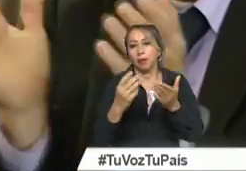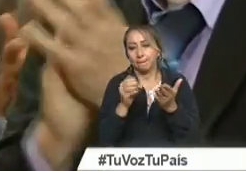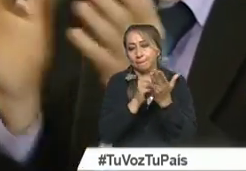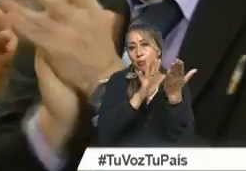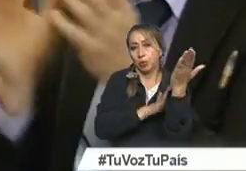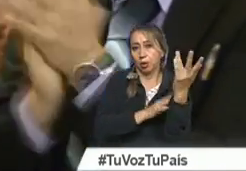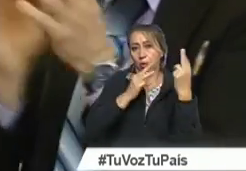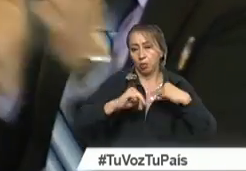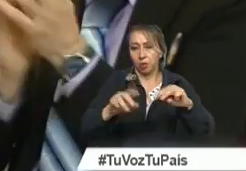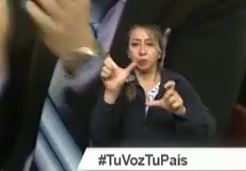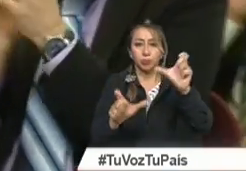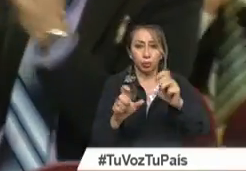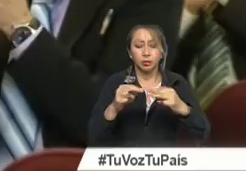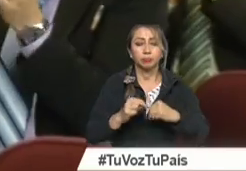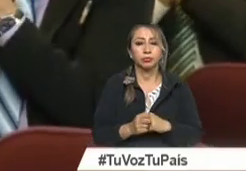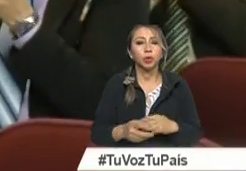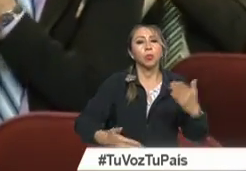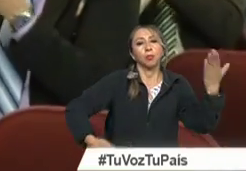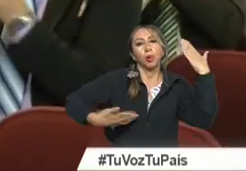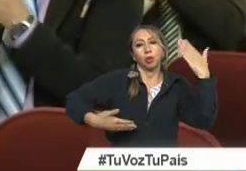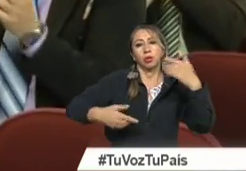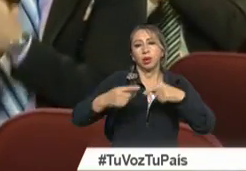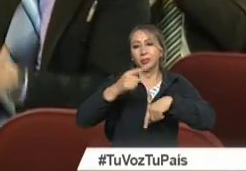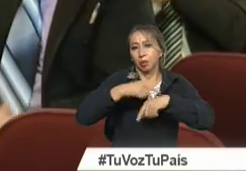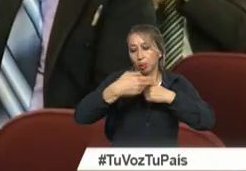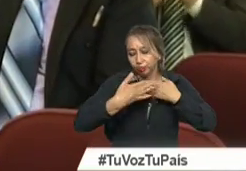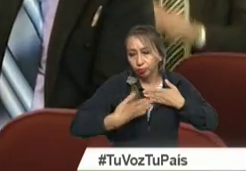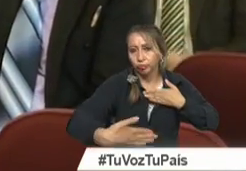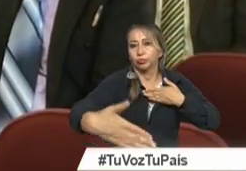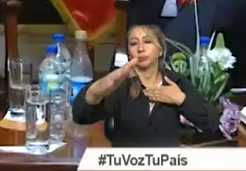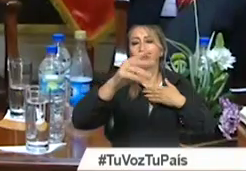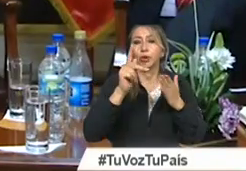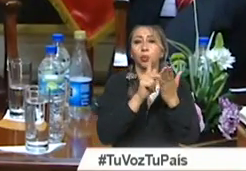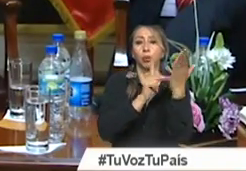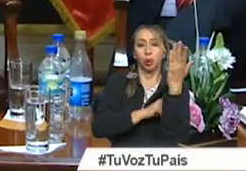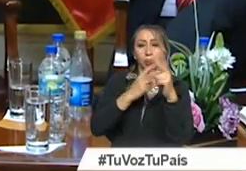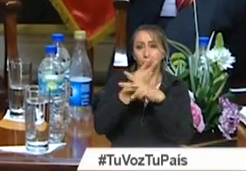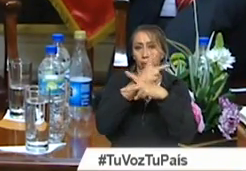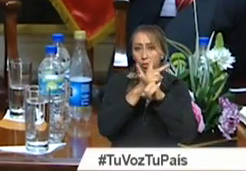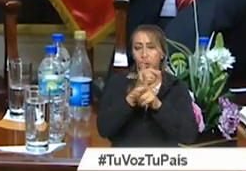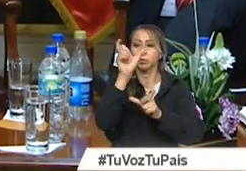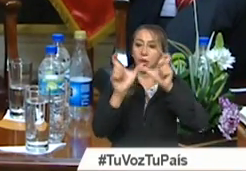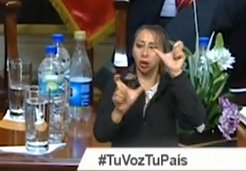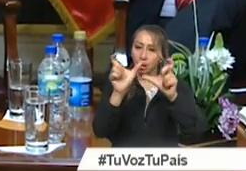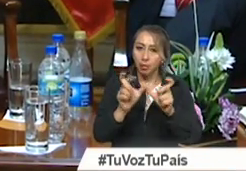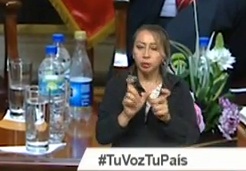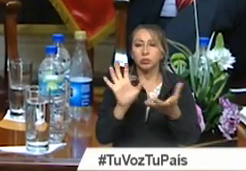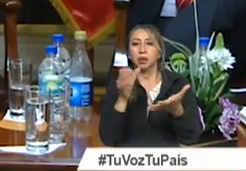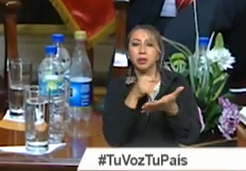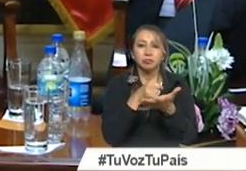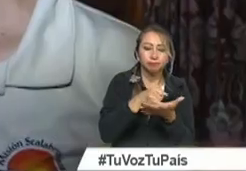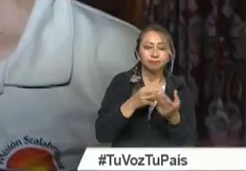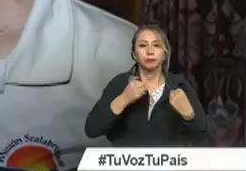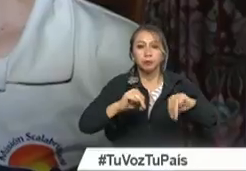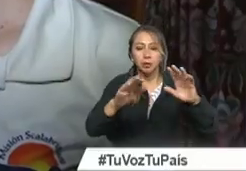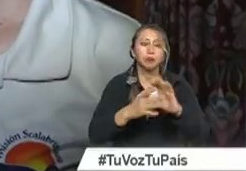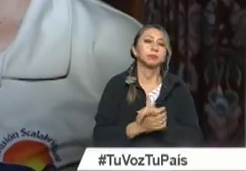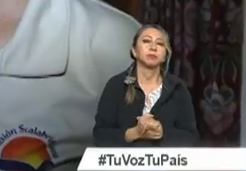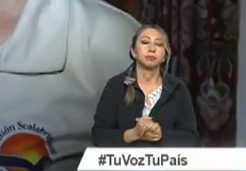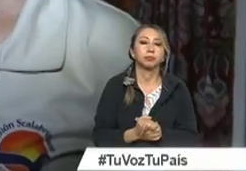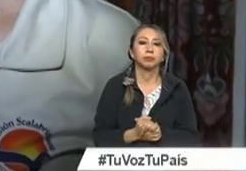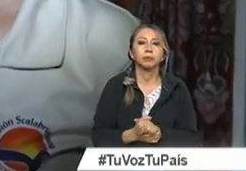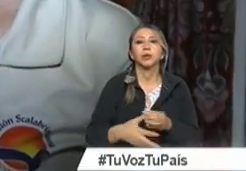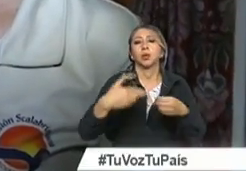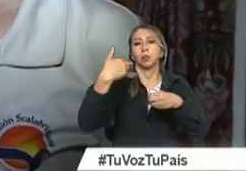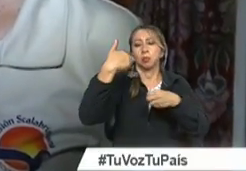de movilidad humana con políticas de largo plazo que permitan programas productivos para personas en situación de movilidad el proceso de